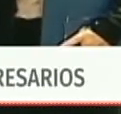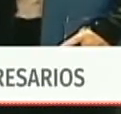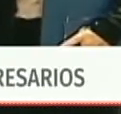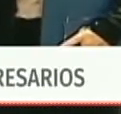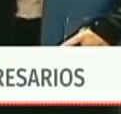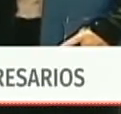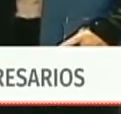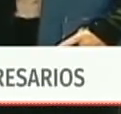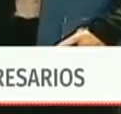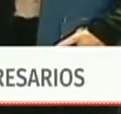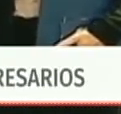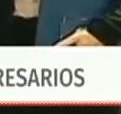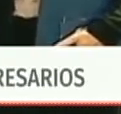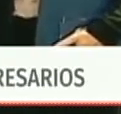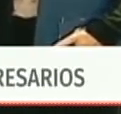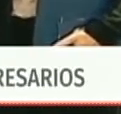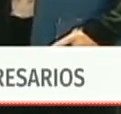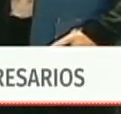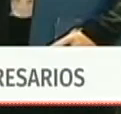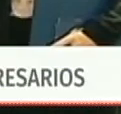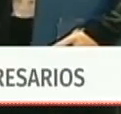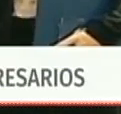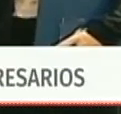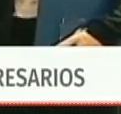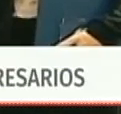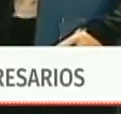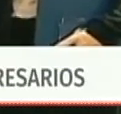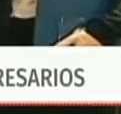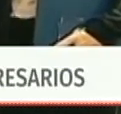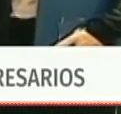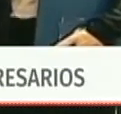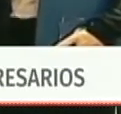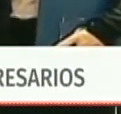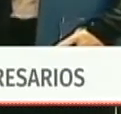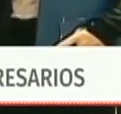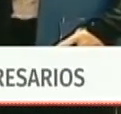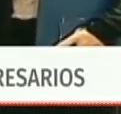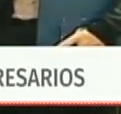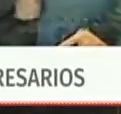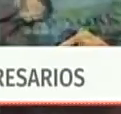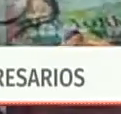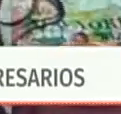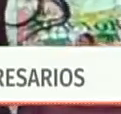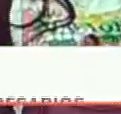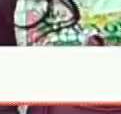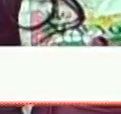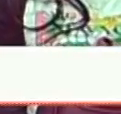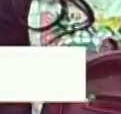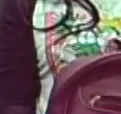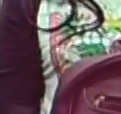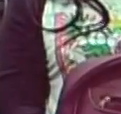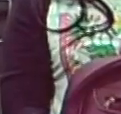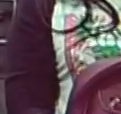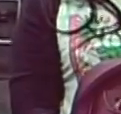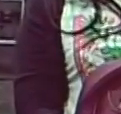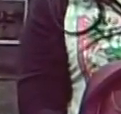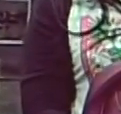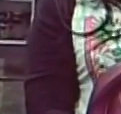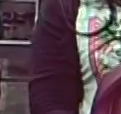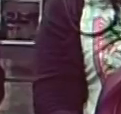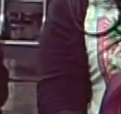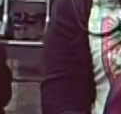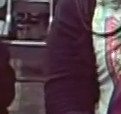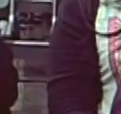Petro. Aquí va a estar, esta va a ser la taquilla número uno del Petro. ¿Para qué sirve esta